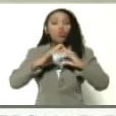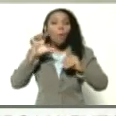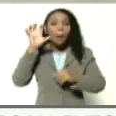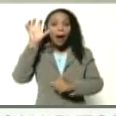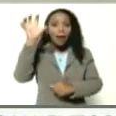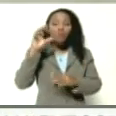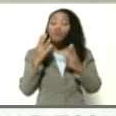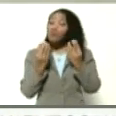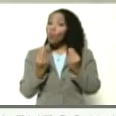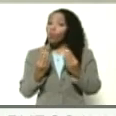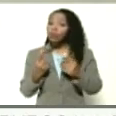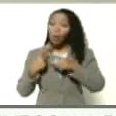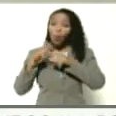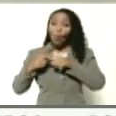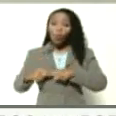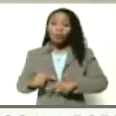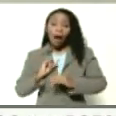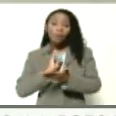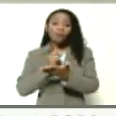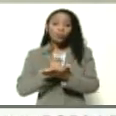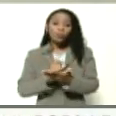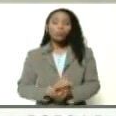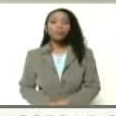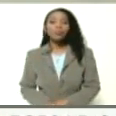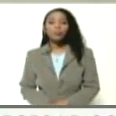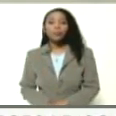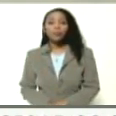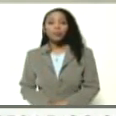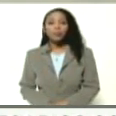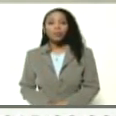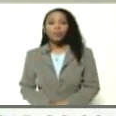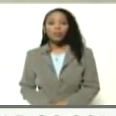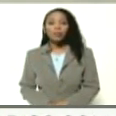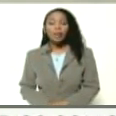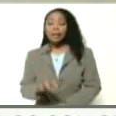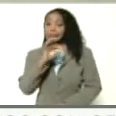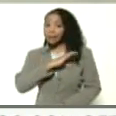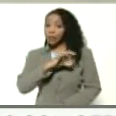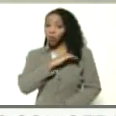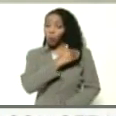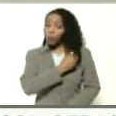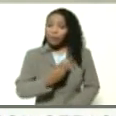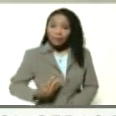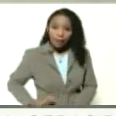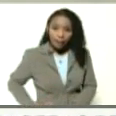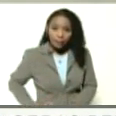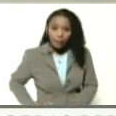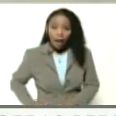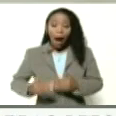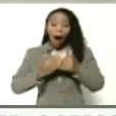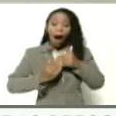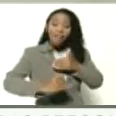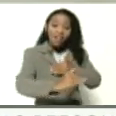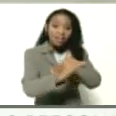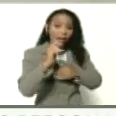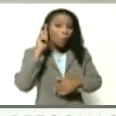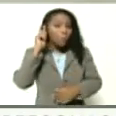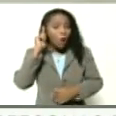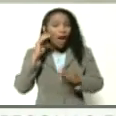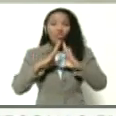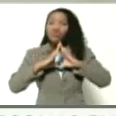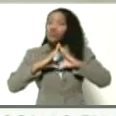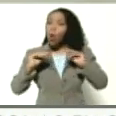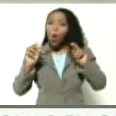entre muchas otras iniciativas. Señor Presidente, el avance de la mujer en todas